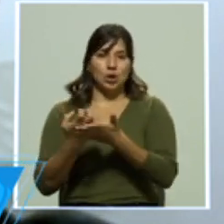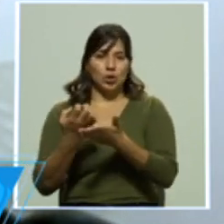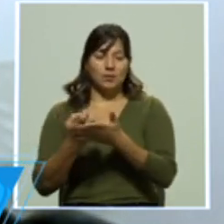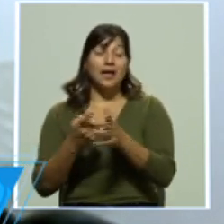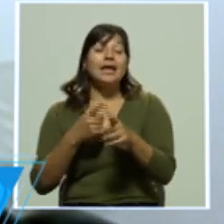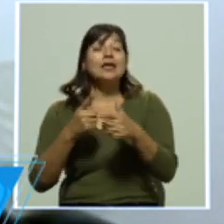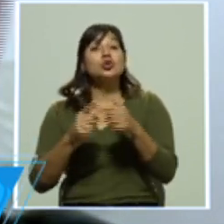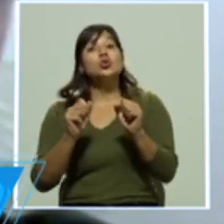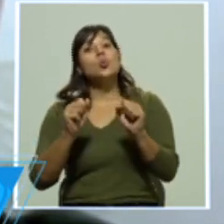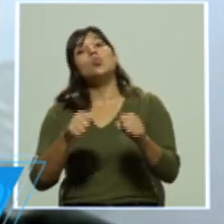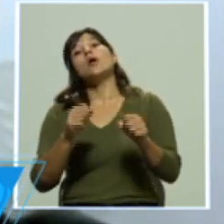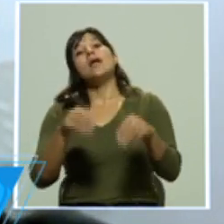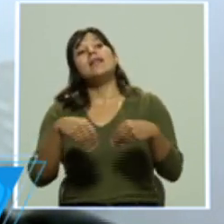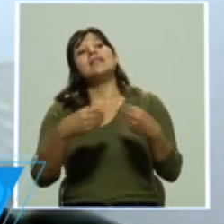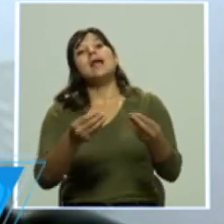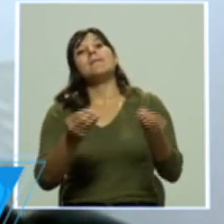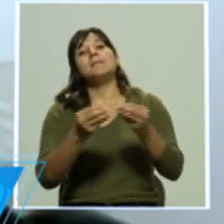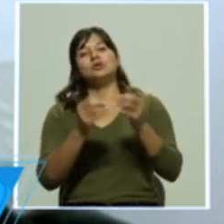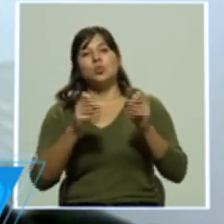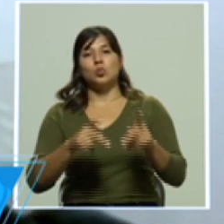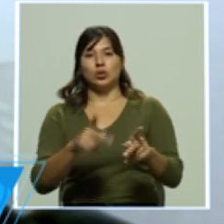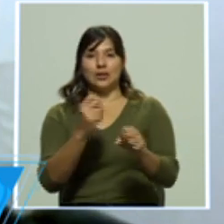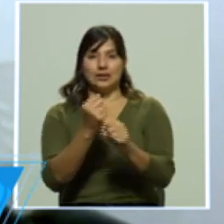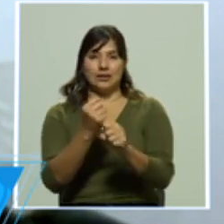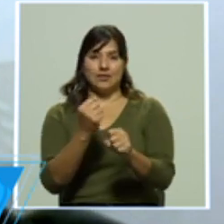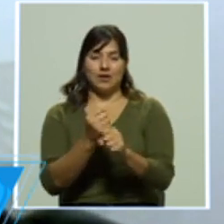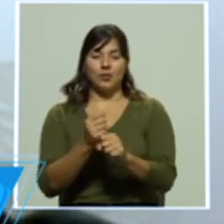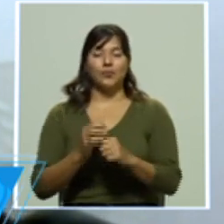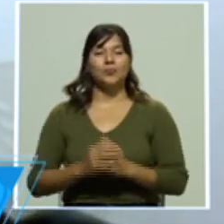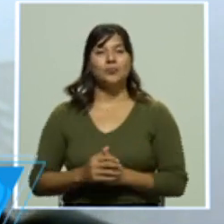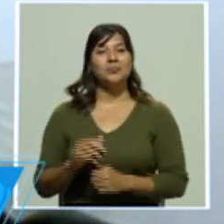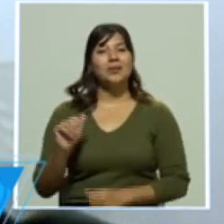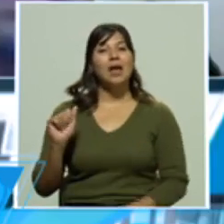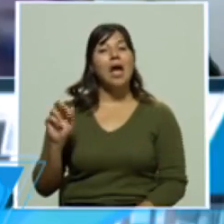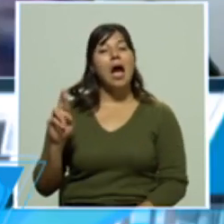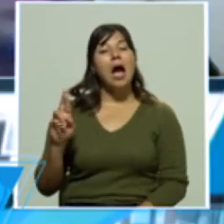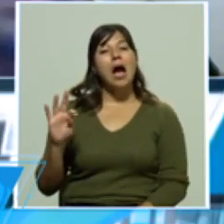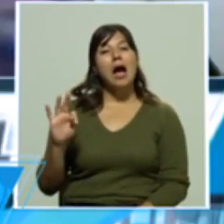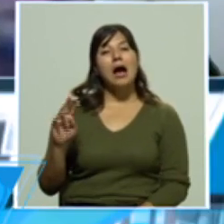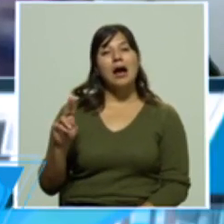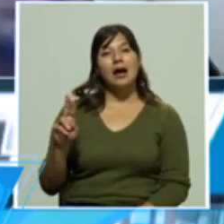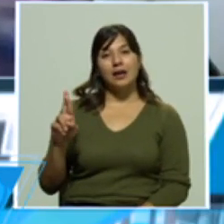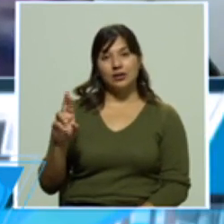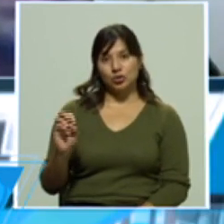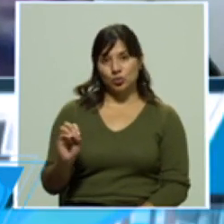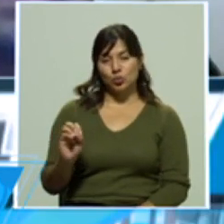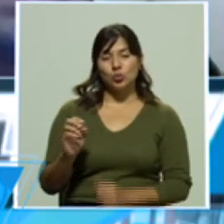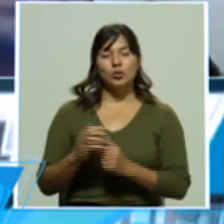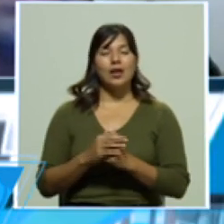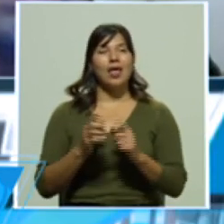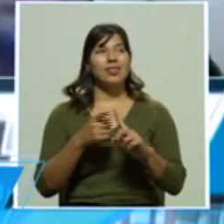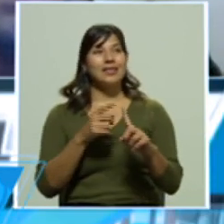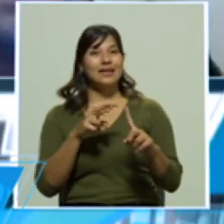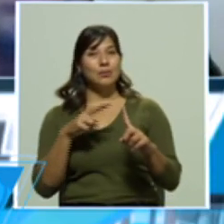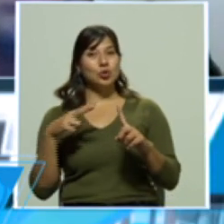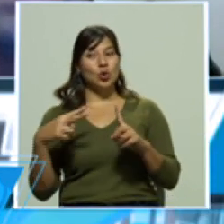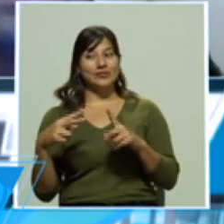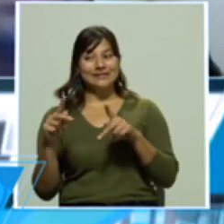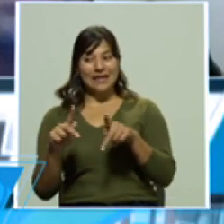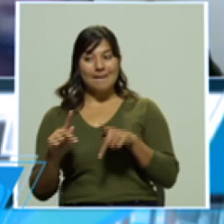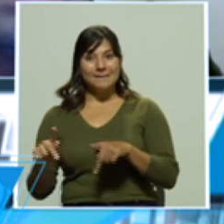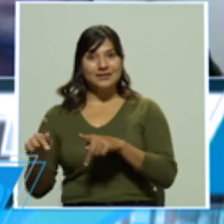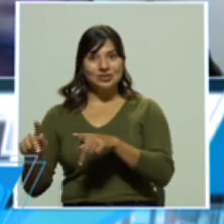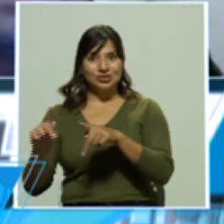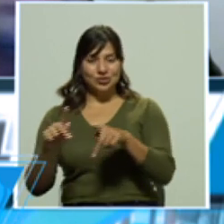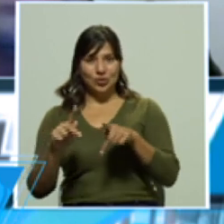generar muchísimas más fuentes de empleo. Don Arturo, desde el lado del público, la gente esperaría